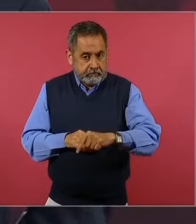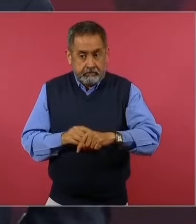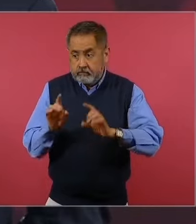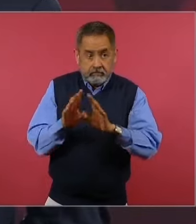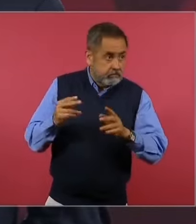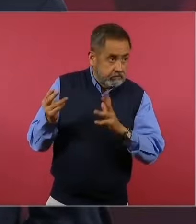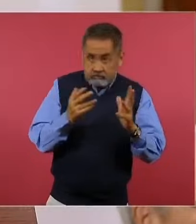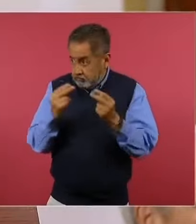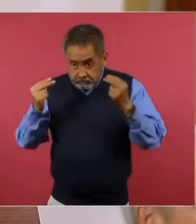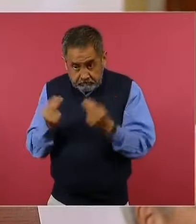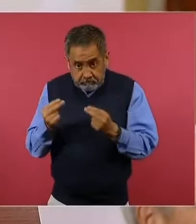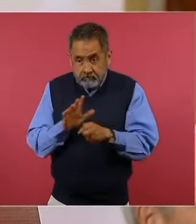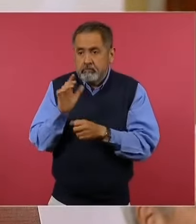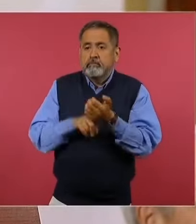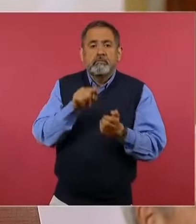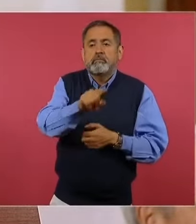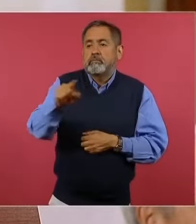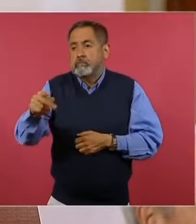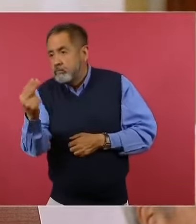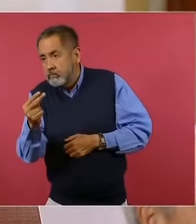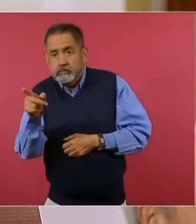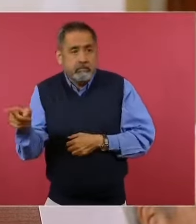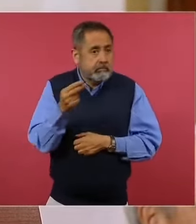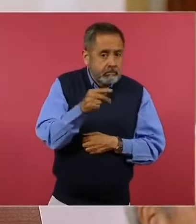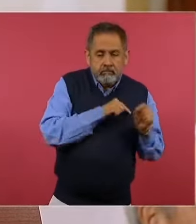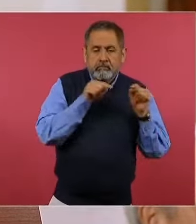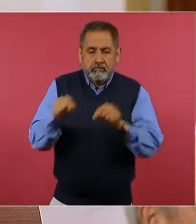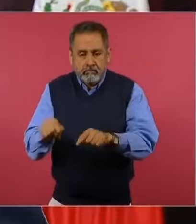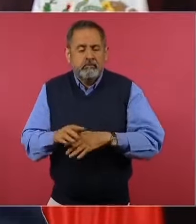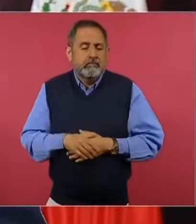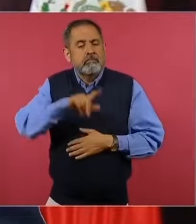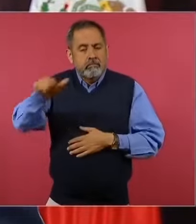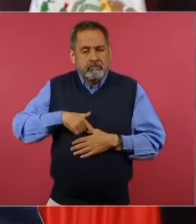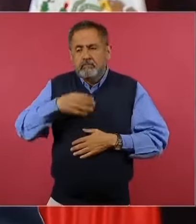requiera, cuando sea necesario, vamos a avisar